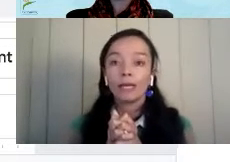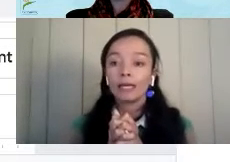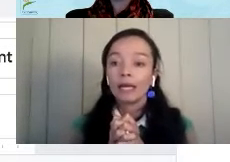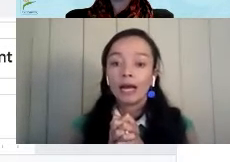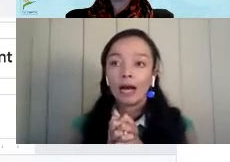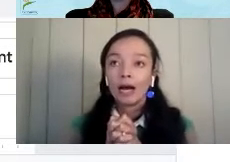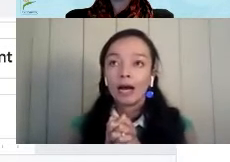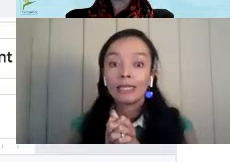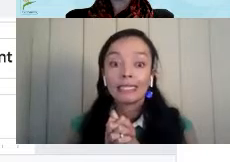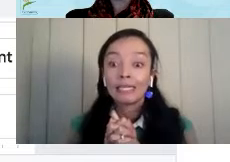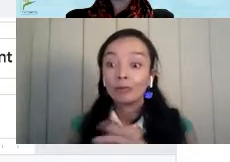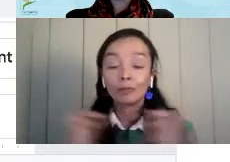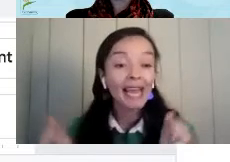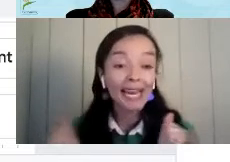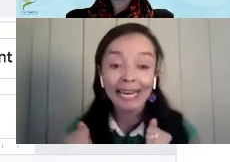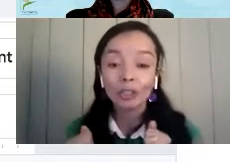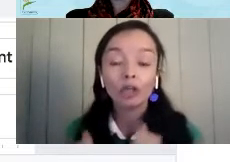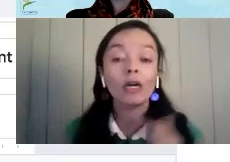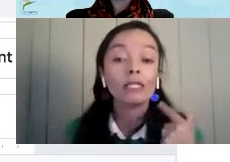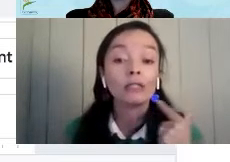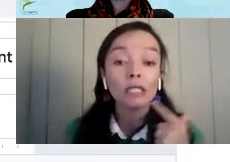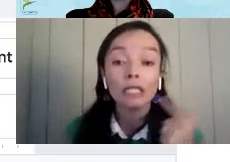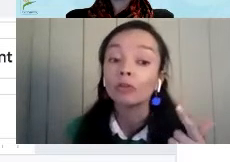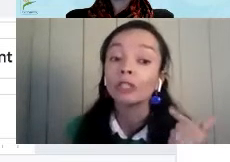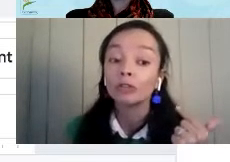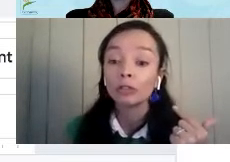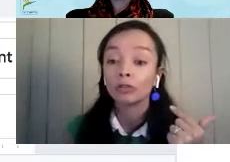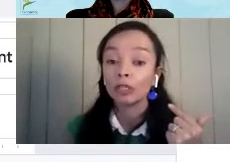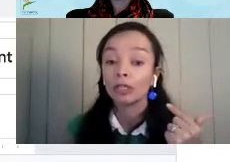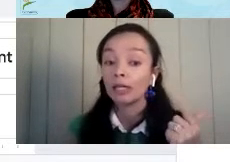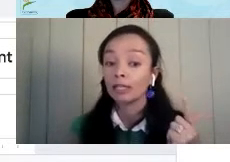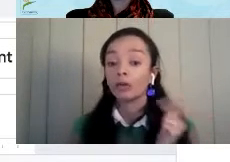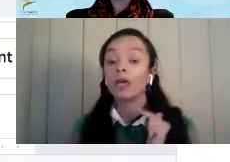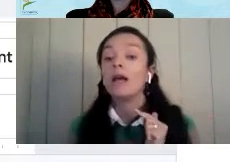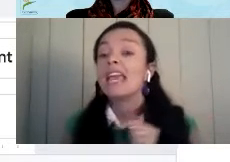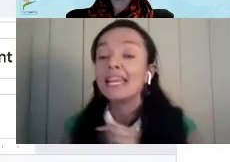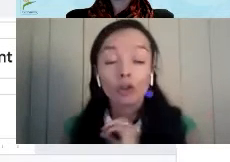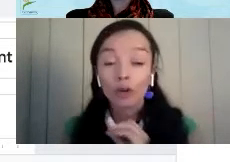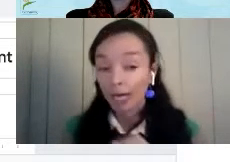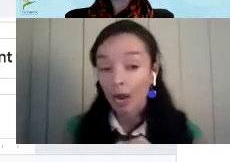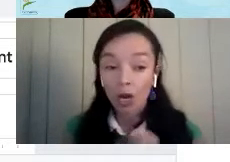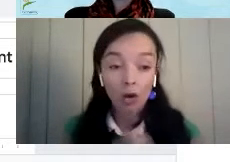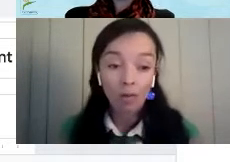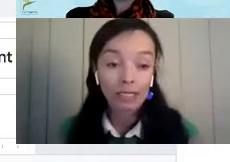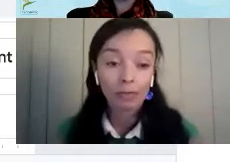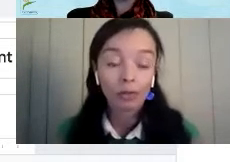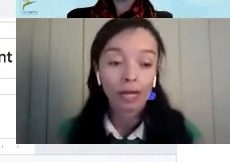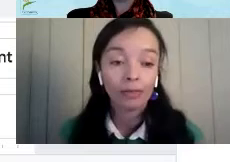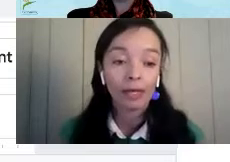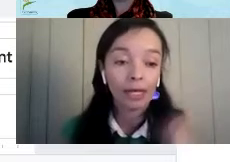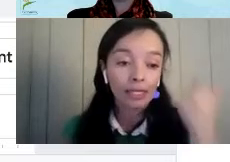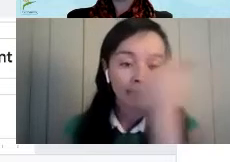También les decimos, ¡bien hecho! Es nuestra voz. Ellos escuchan eso. Y yo creo que lo más